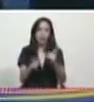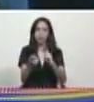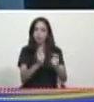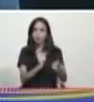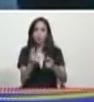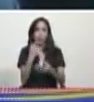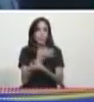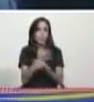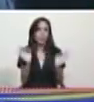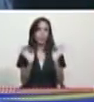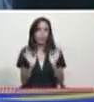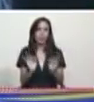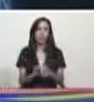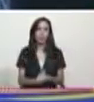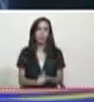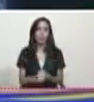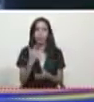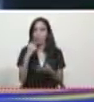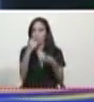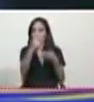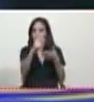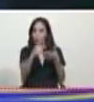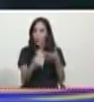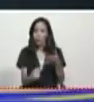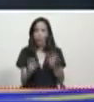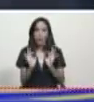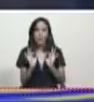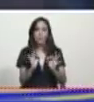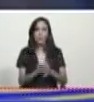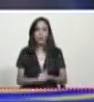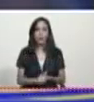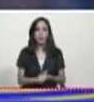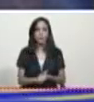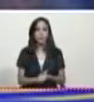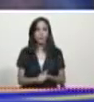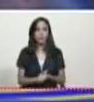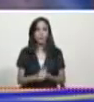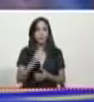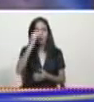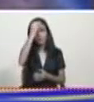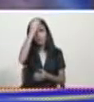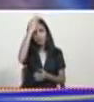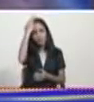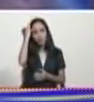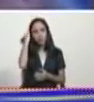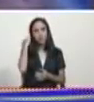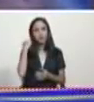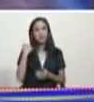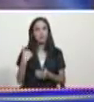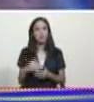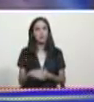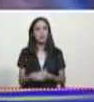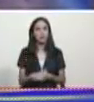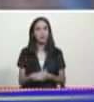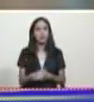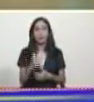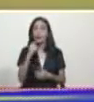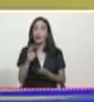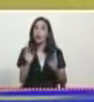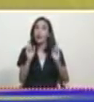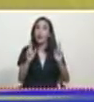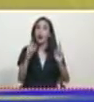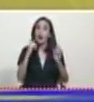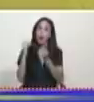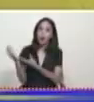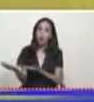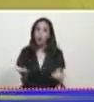extraordinario material de este tiempo, espero que todos los invitados a este